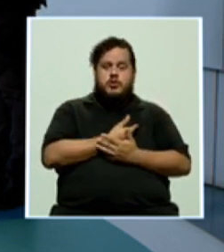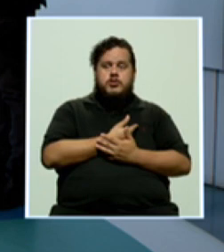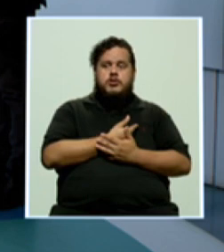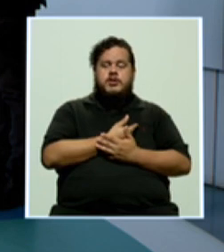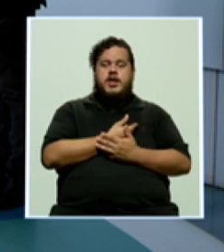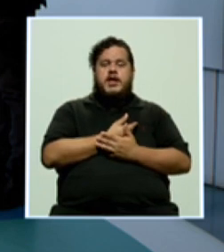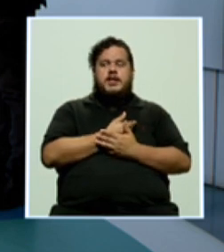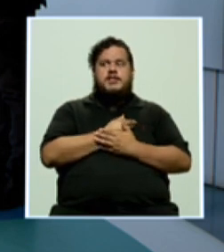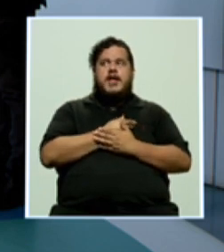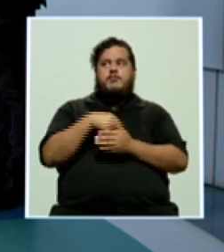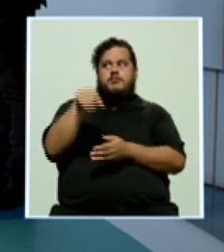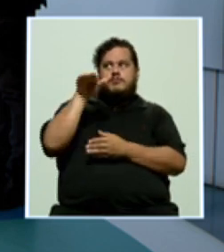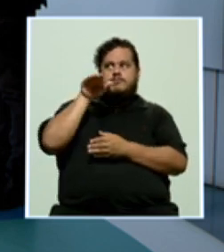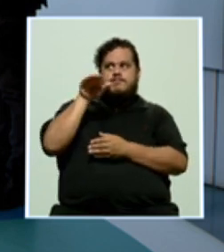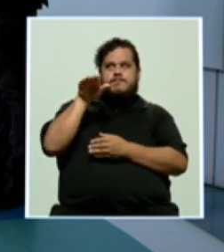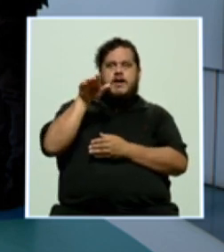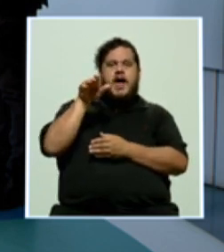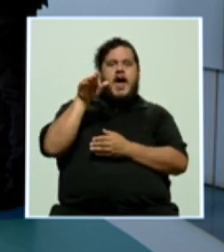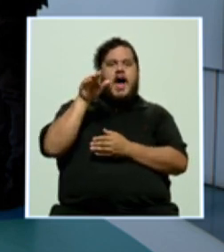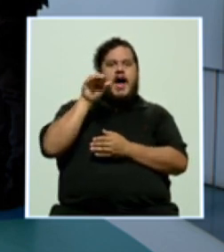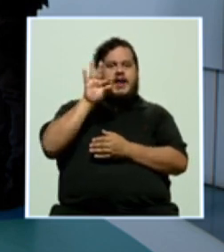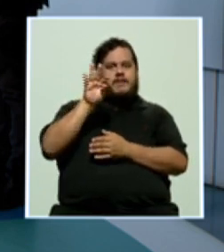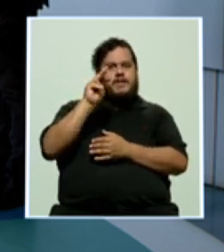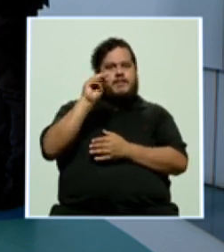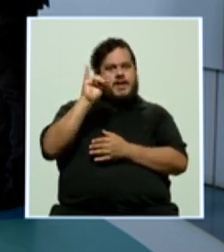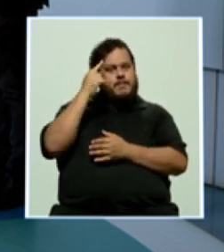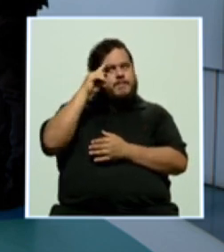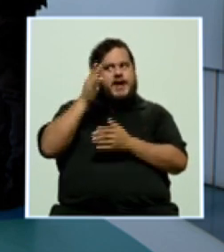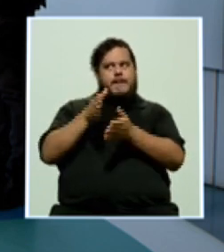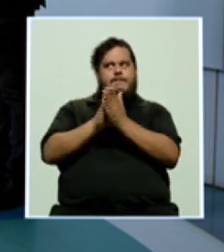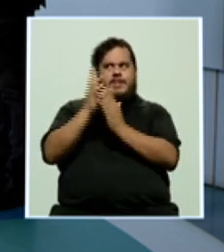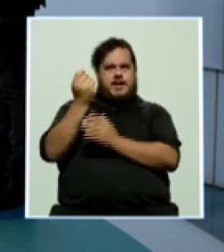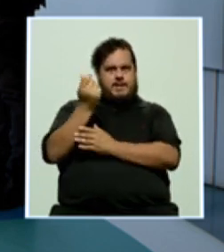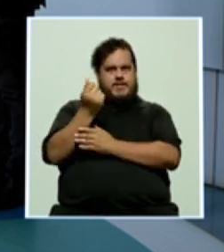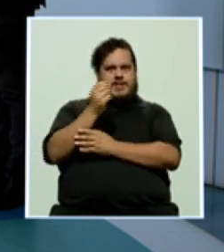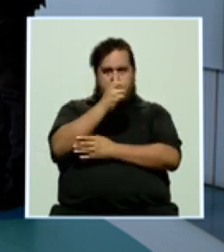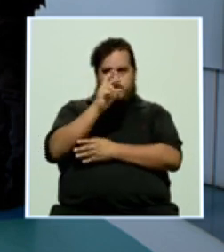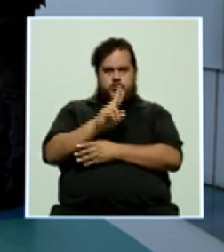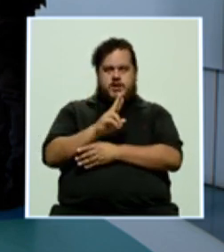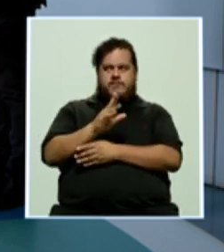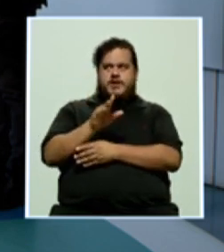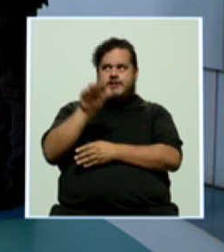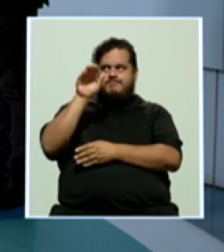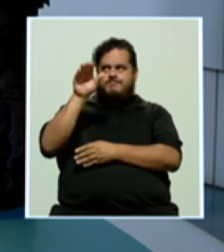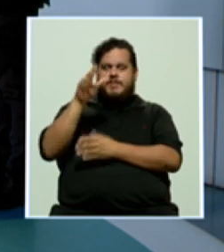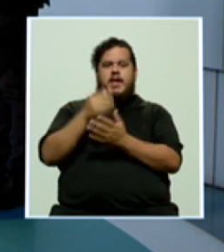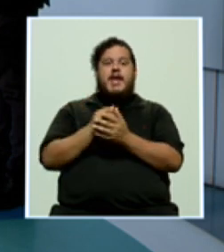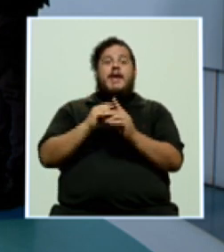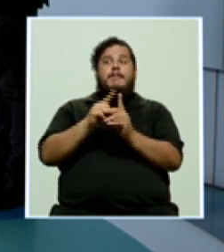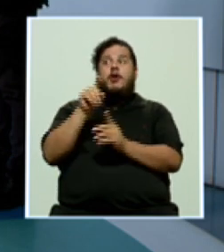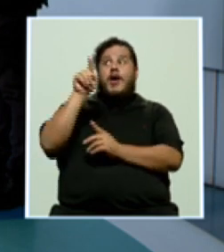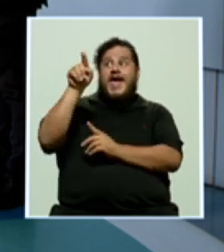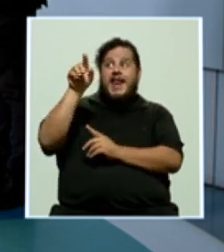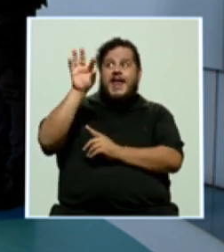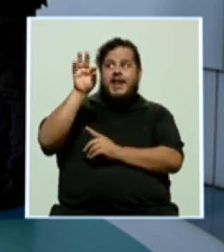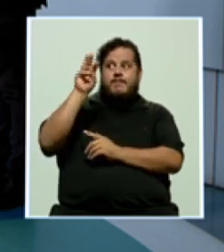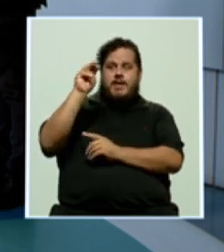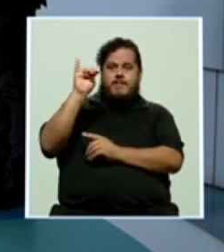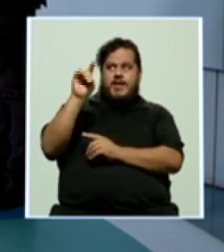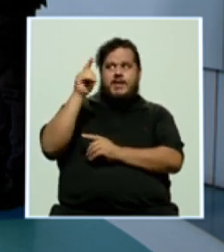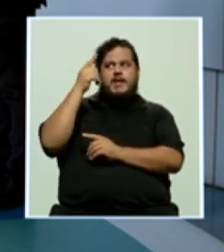ente internacional para pedirle plata, Costa Rica. Lo que nos dice ese ente internacional es, para